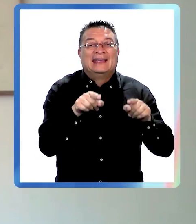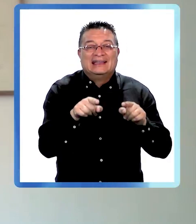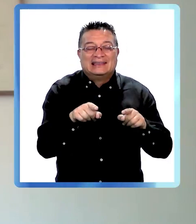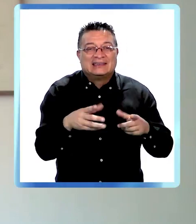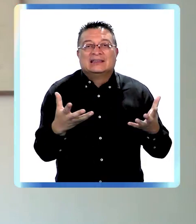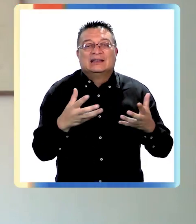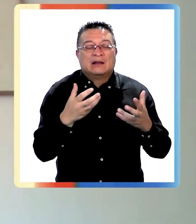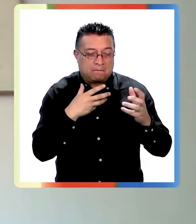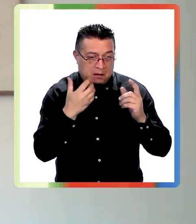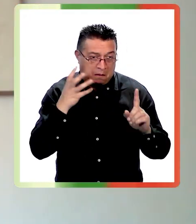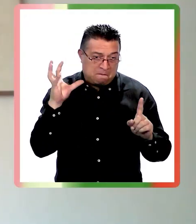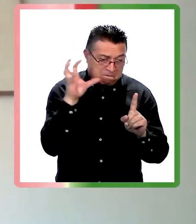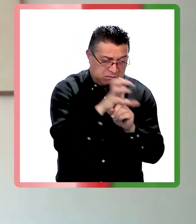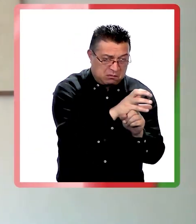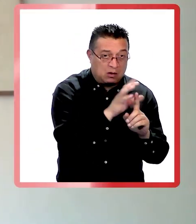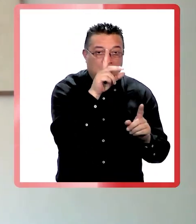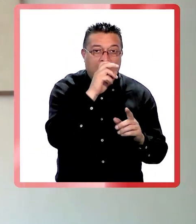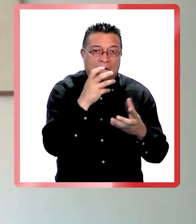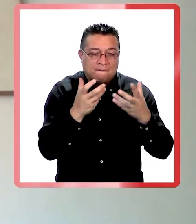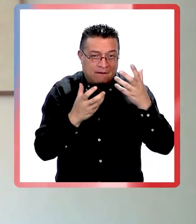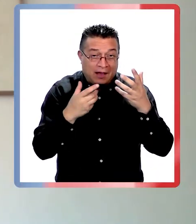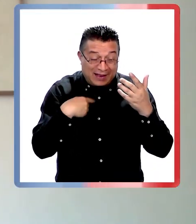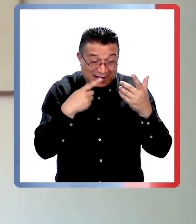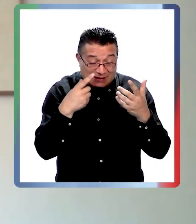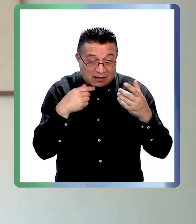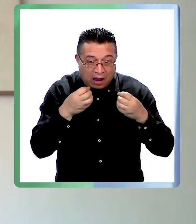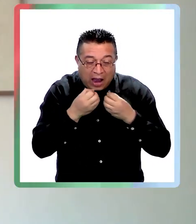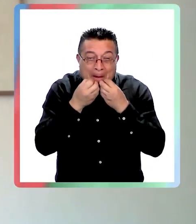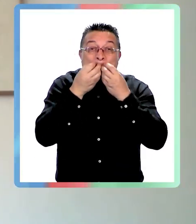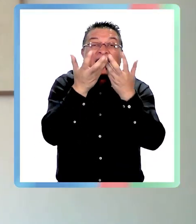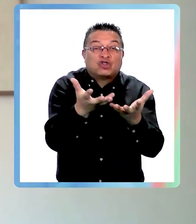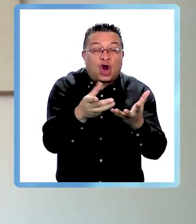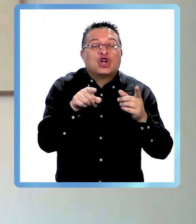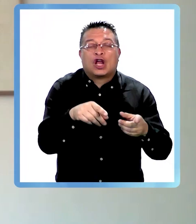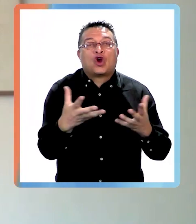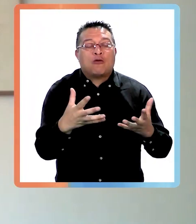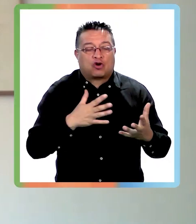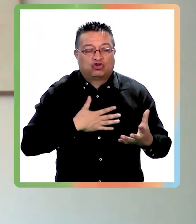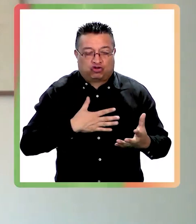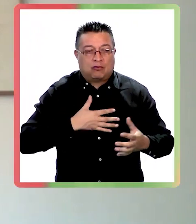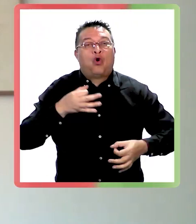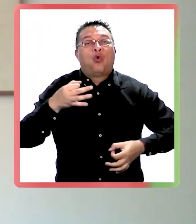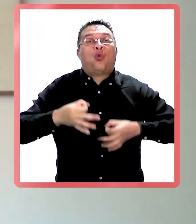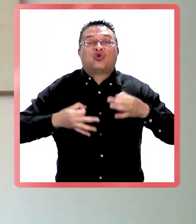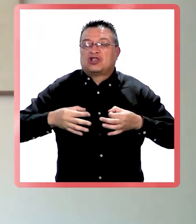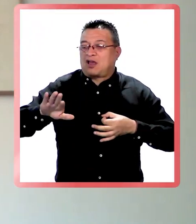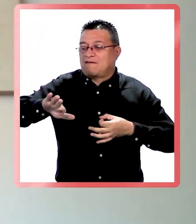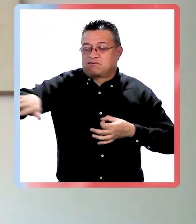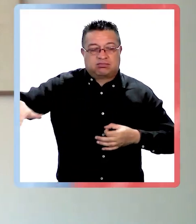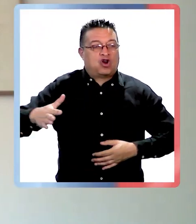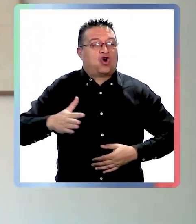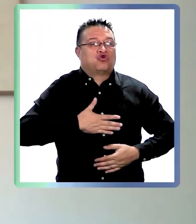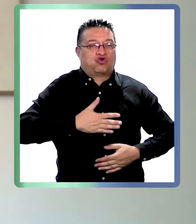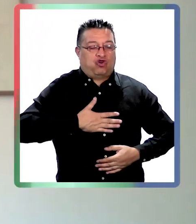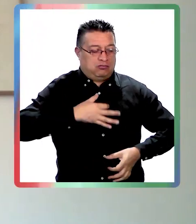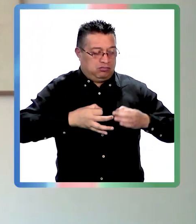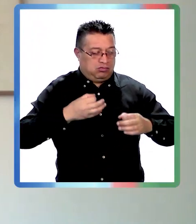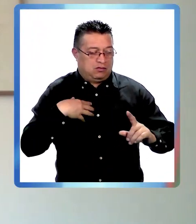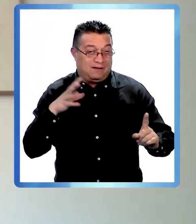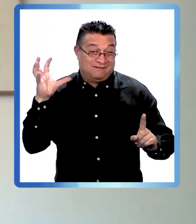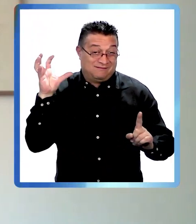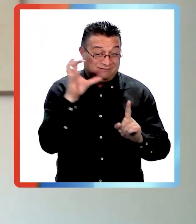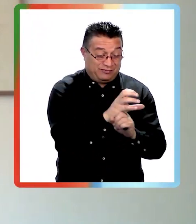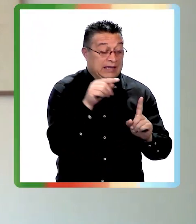expresión de ese tomar la justicia por las propias manos. Y en ese sentido, el sujeto que va a